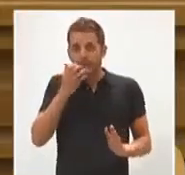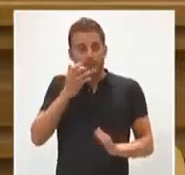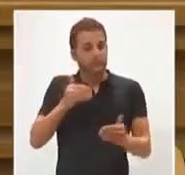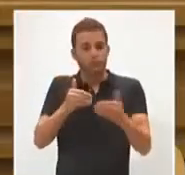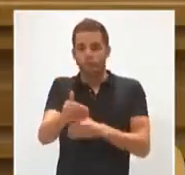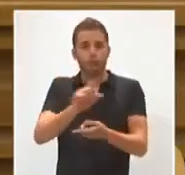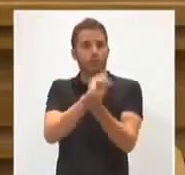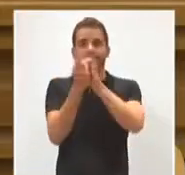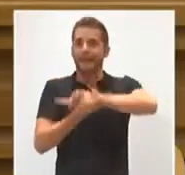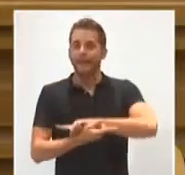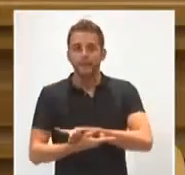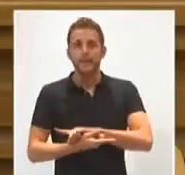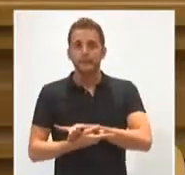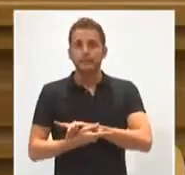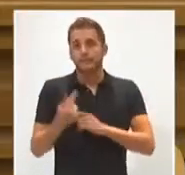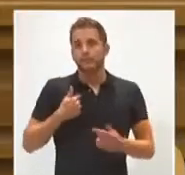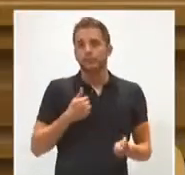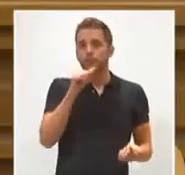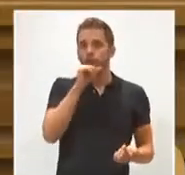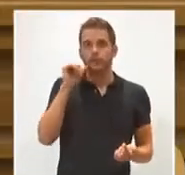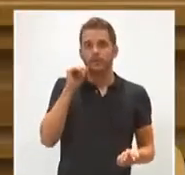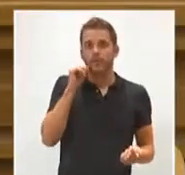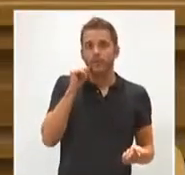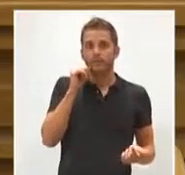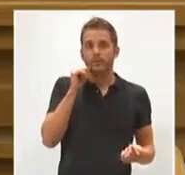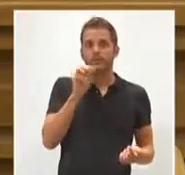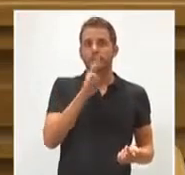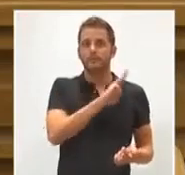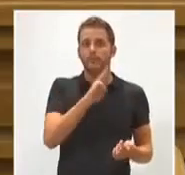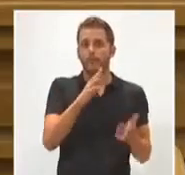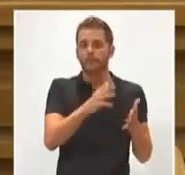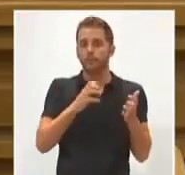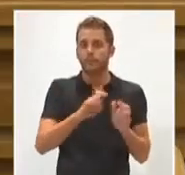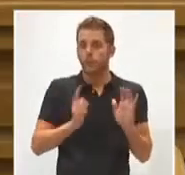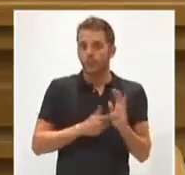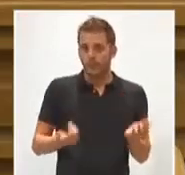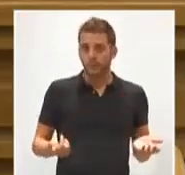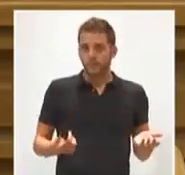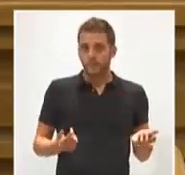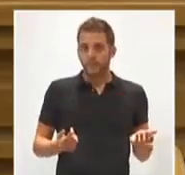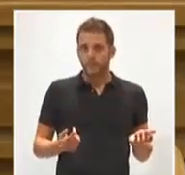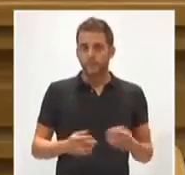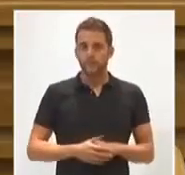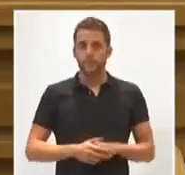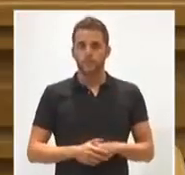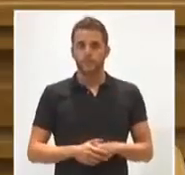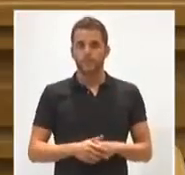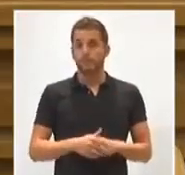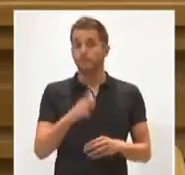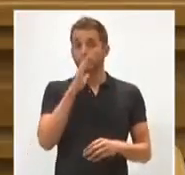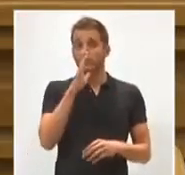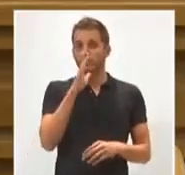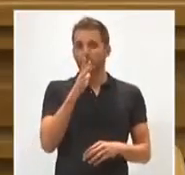que cambiar pues que sea de buenas maneras que no sea que no sea que no sea así de esa manera porque con